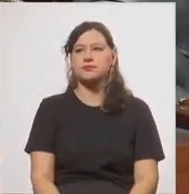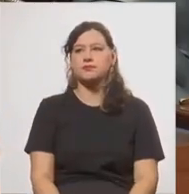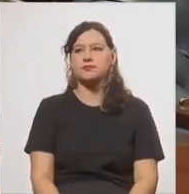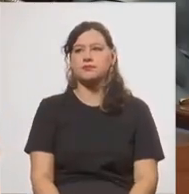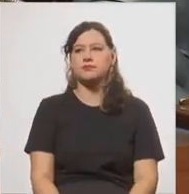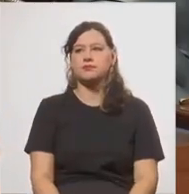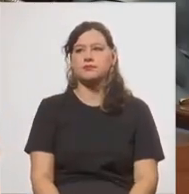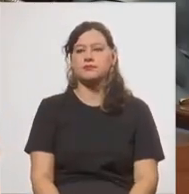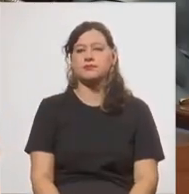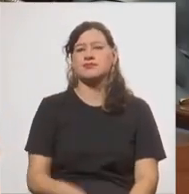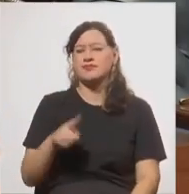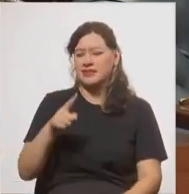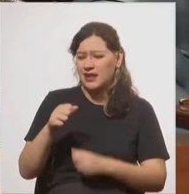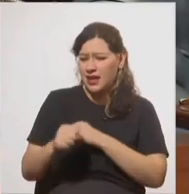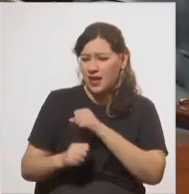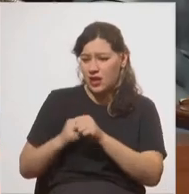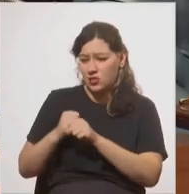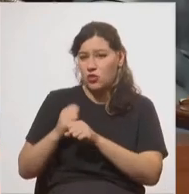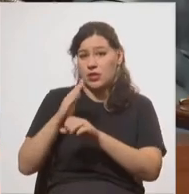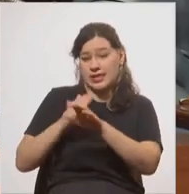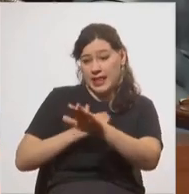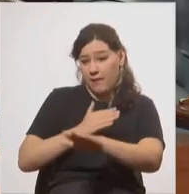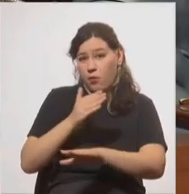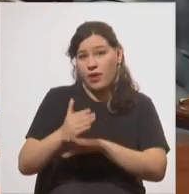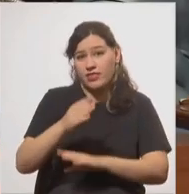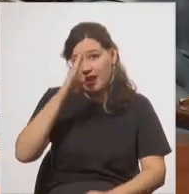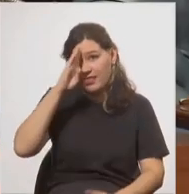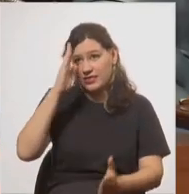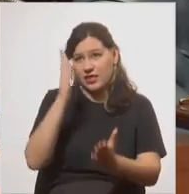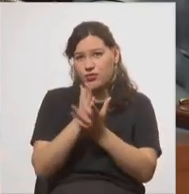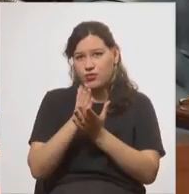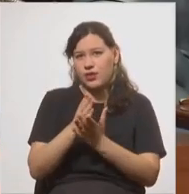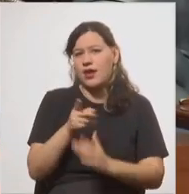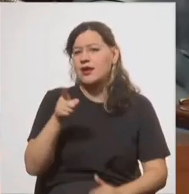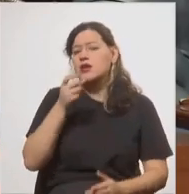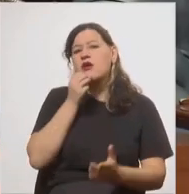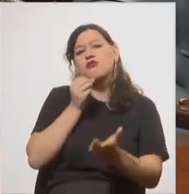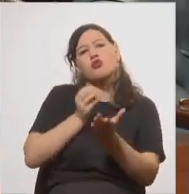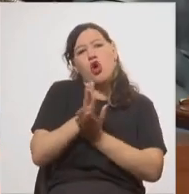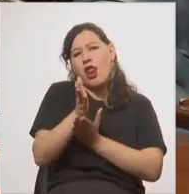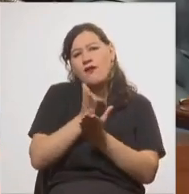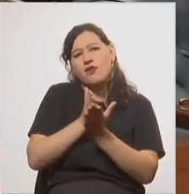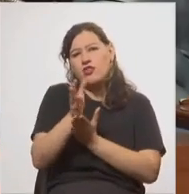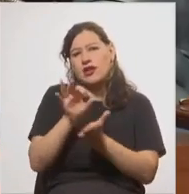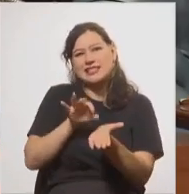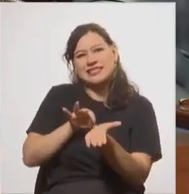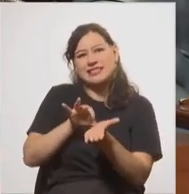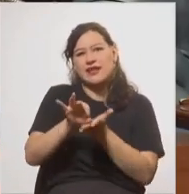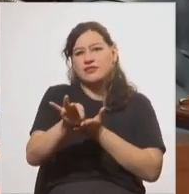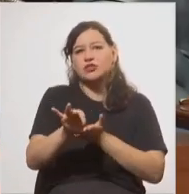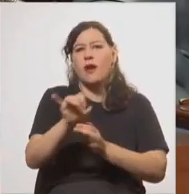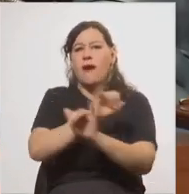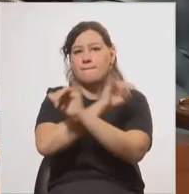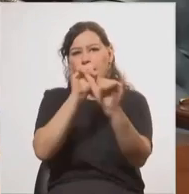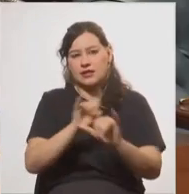Durante estos años y posteriormente a la dictadura, fue colaboradora activa del Servicio de Paz y